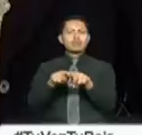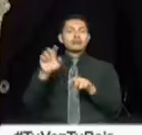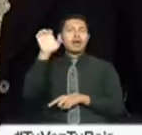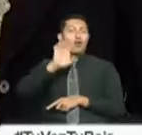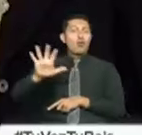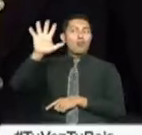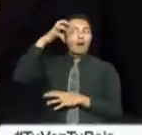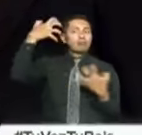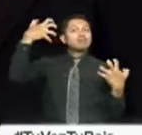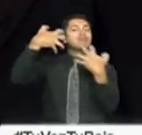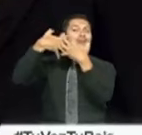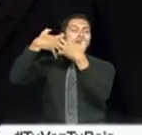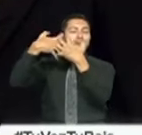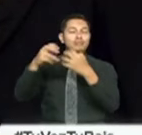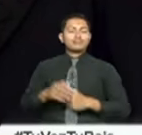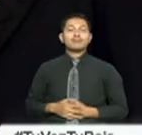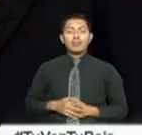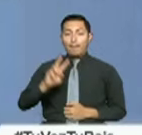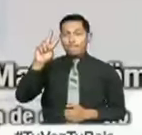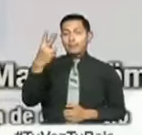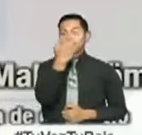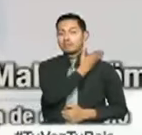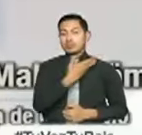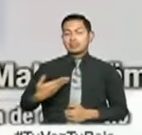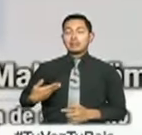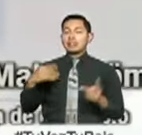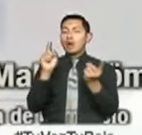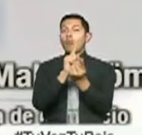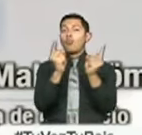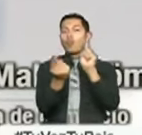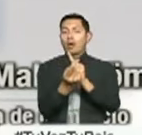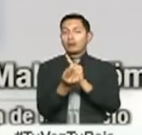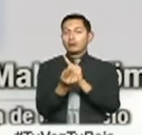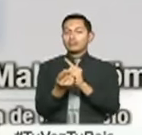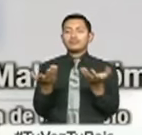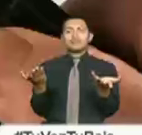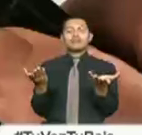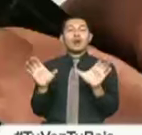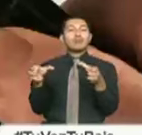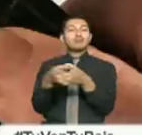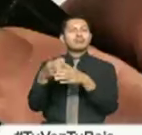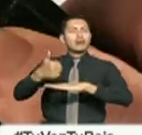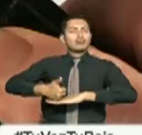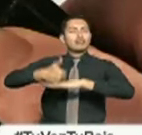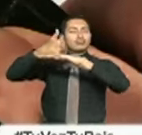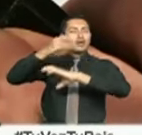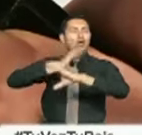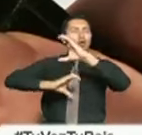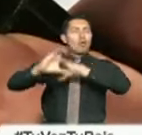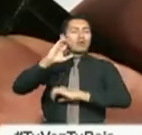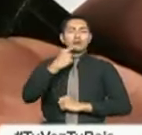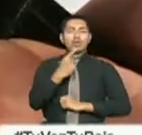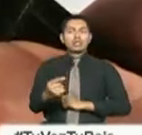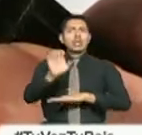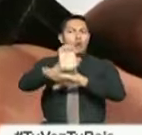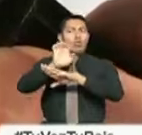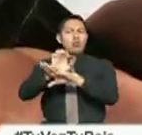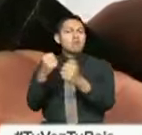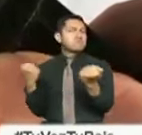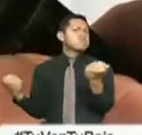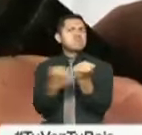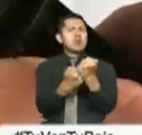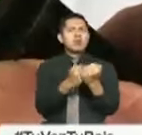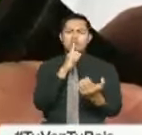Europea. El segundo mandatario mantuvo un encuentro con la comisaria de Comercio, quien ratificó su apoyo al país y en días